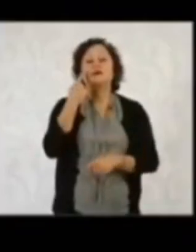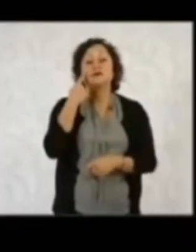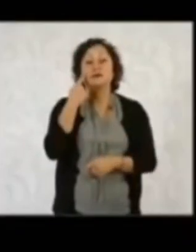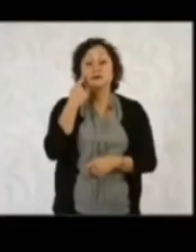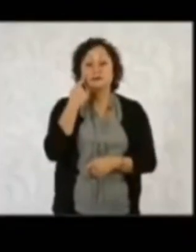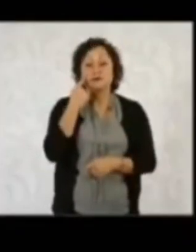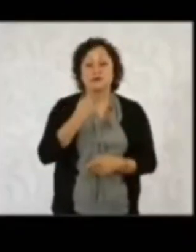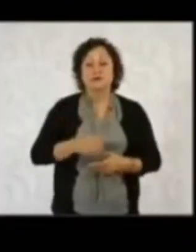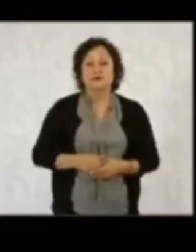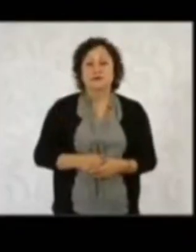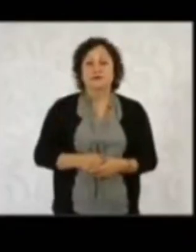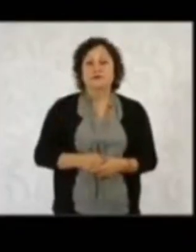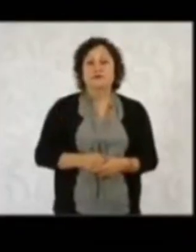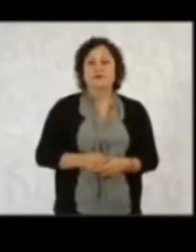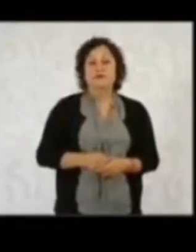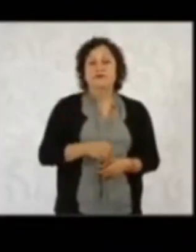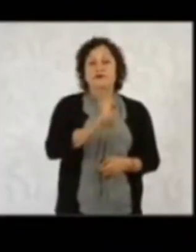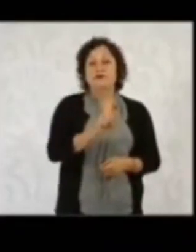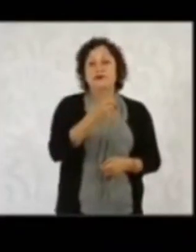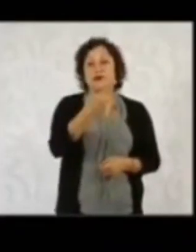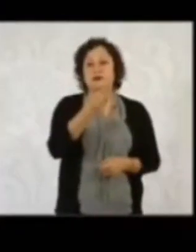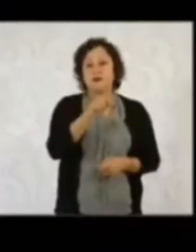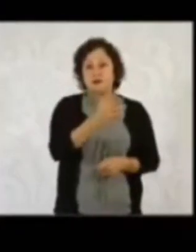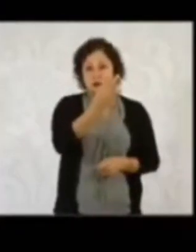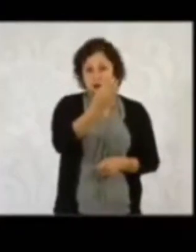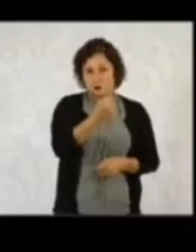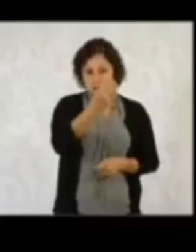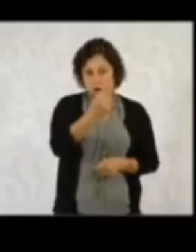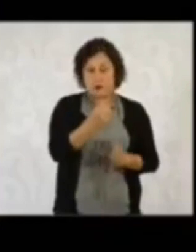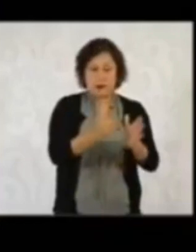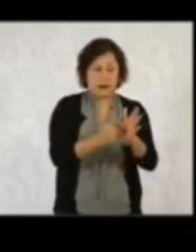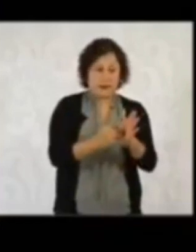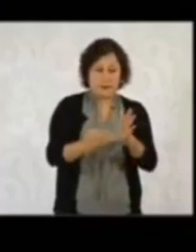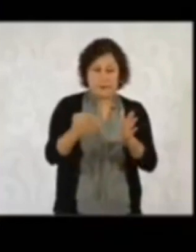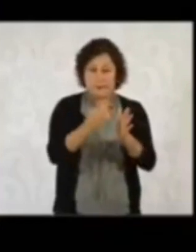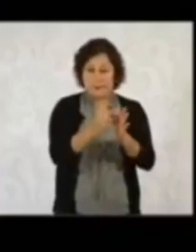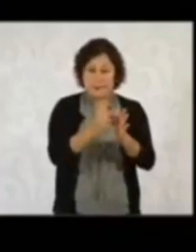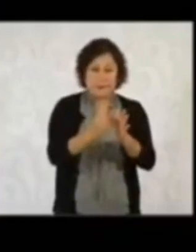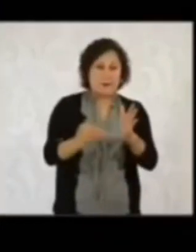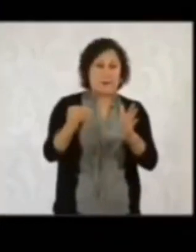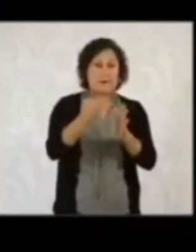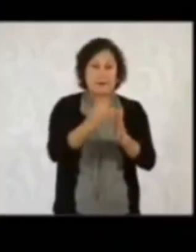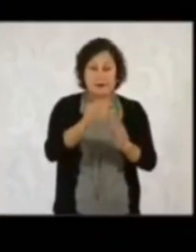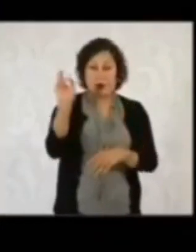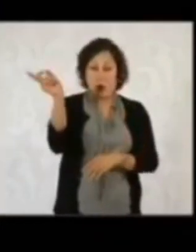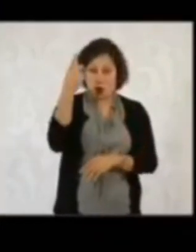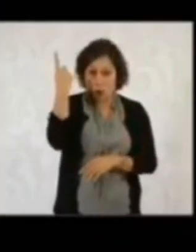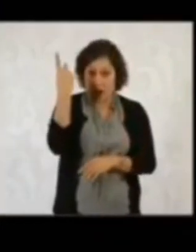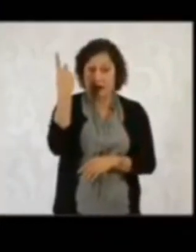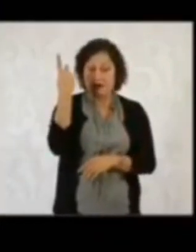pasó de 68.9 miles de millones de dólares, fíjense nada más,